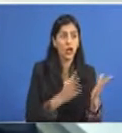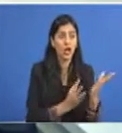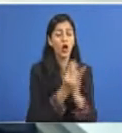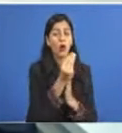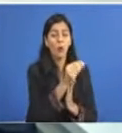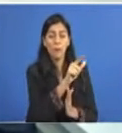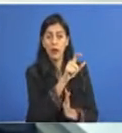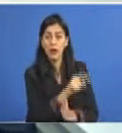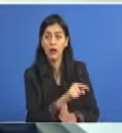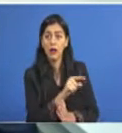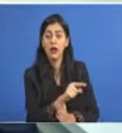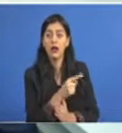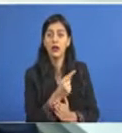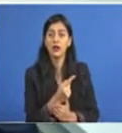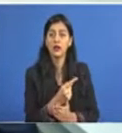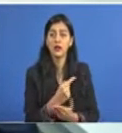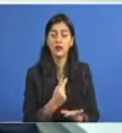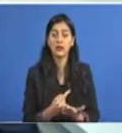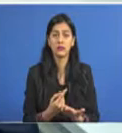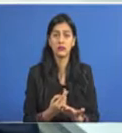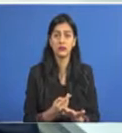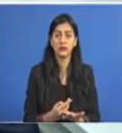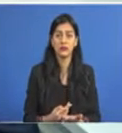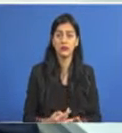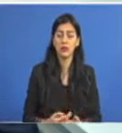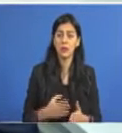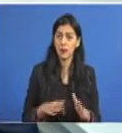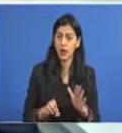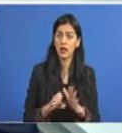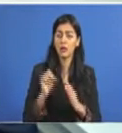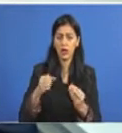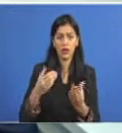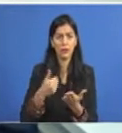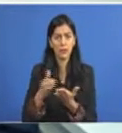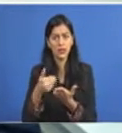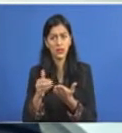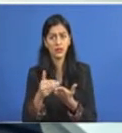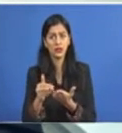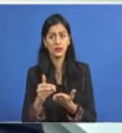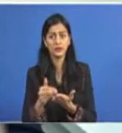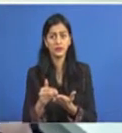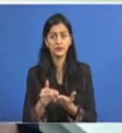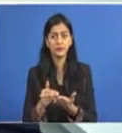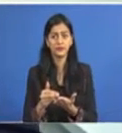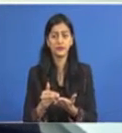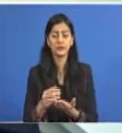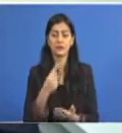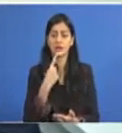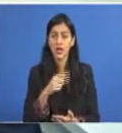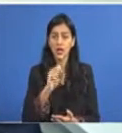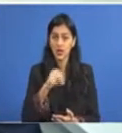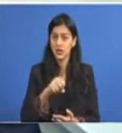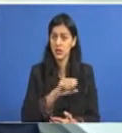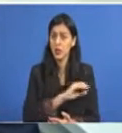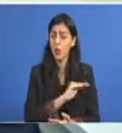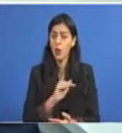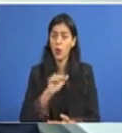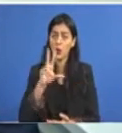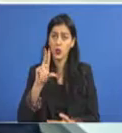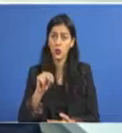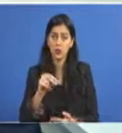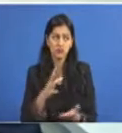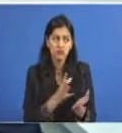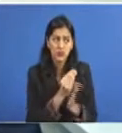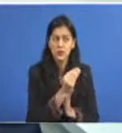puedan determinar en el momento que entran a adquirir un producto o un servicio, decir sí o no lo compro. Estos son puntos